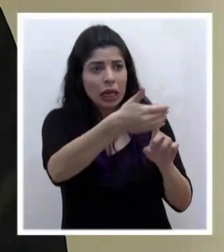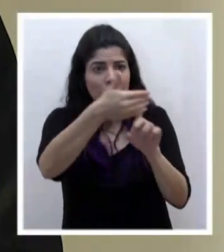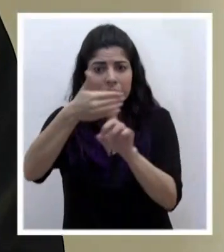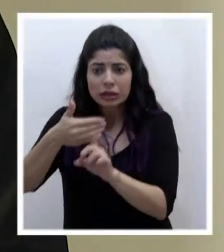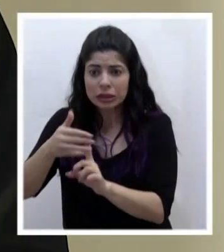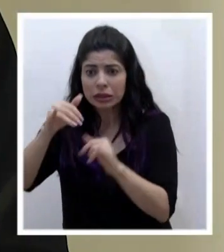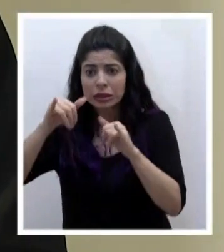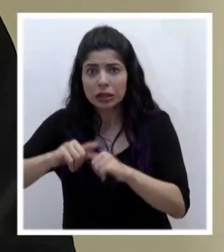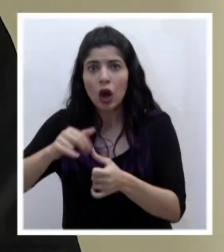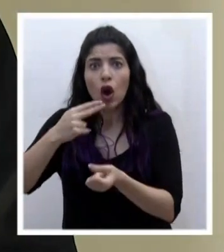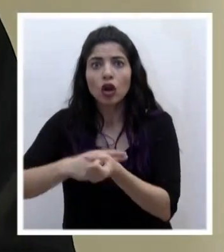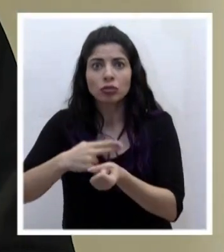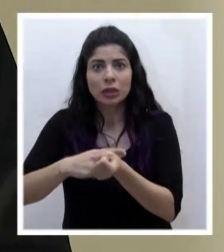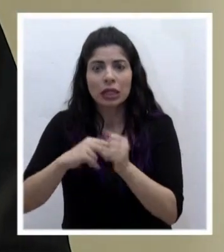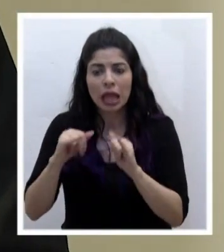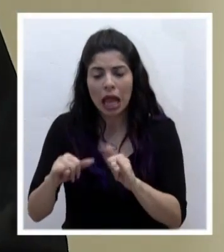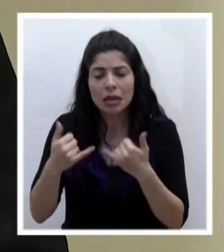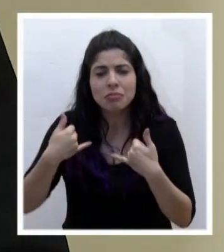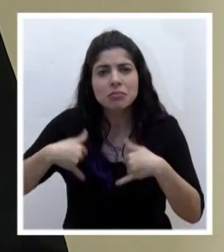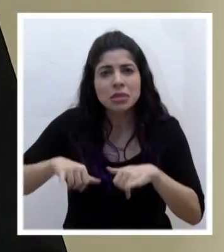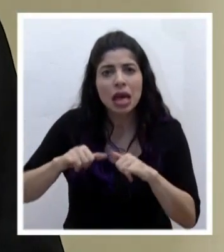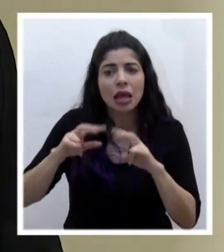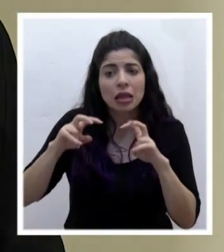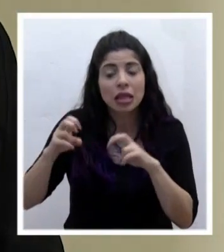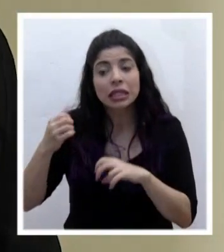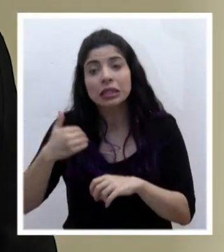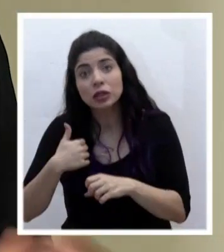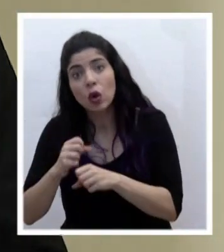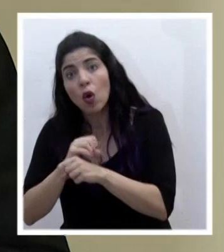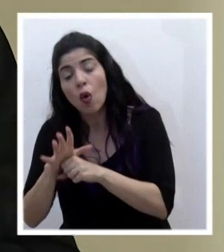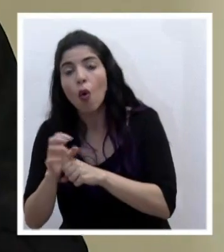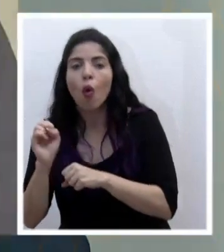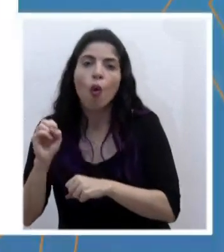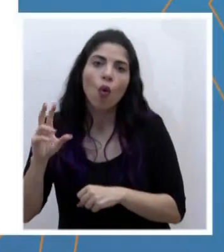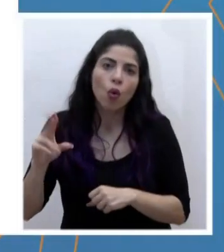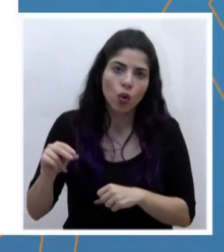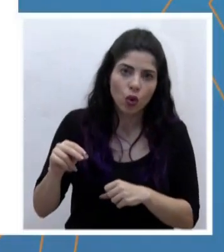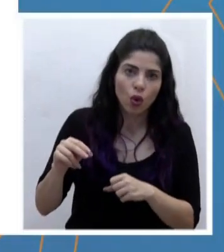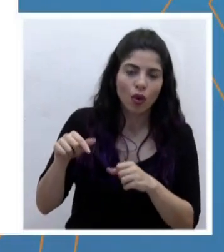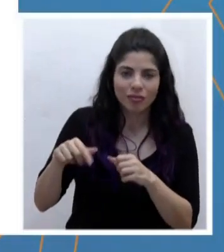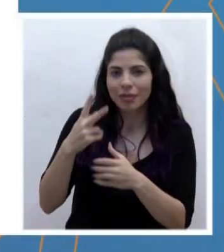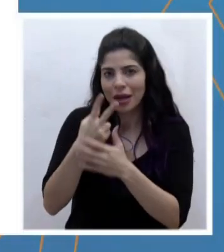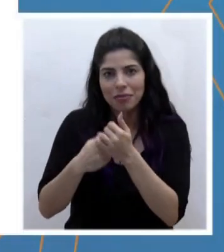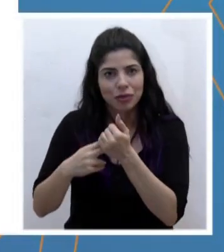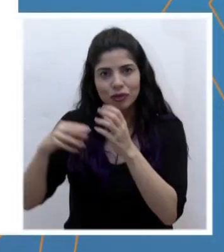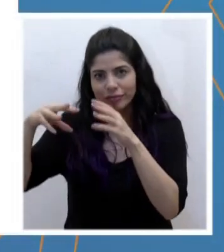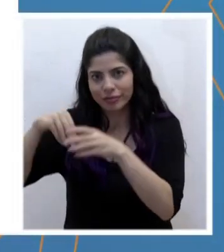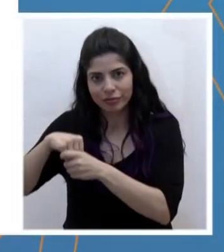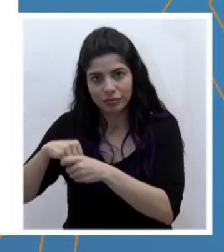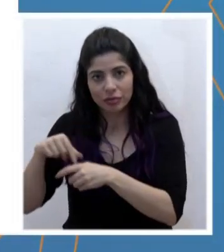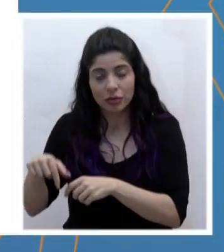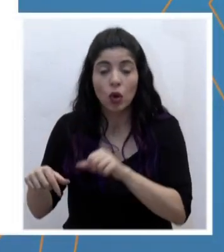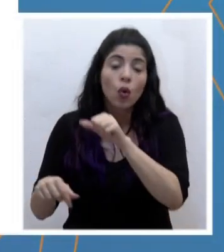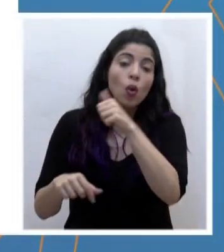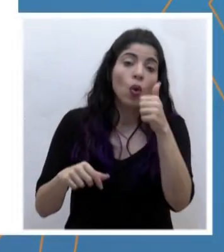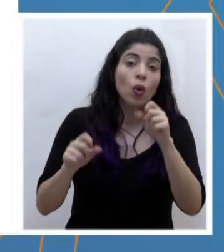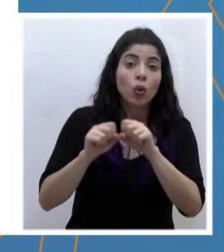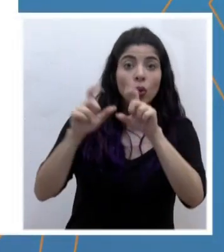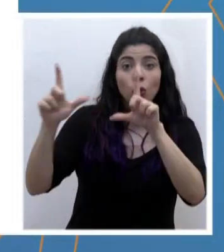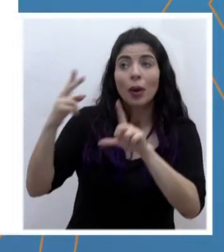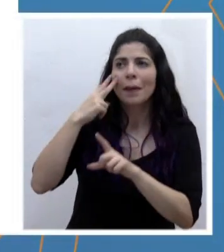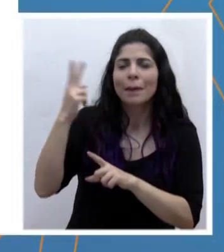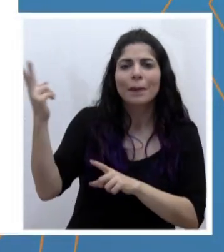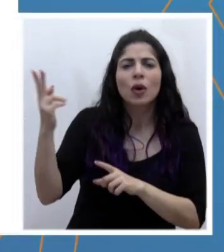se dejan internados mientras se define si tienen o no tienen COVID. En la siguiente lámina podemos observar